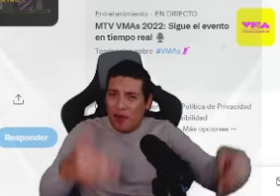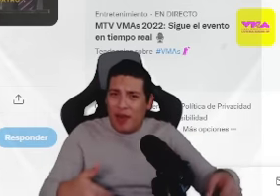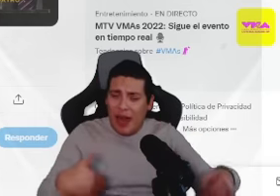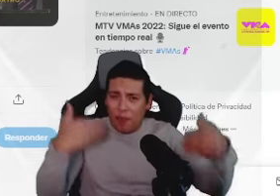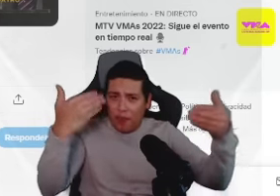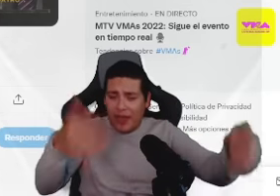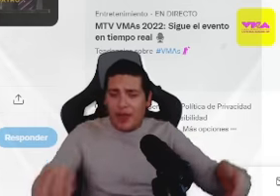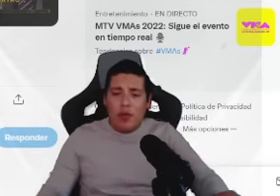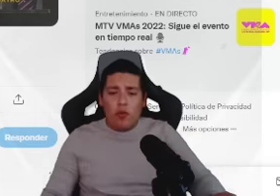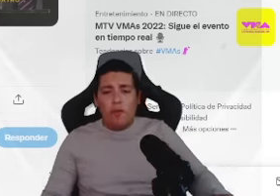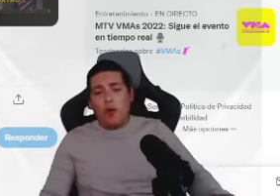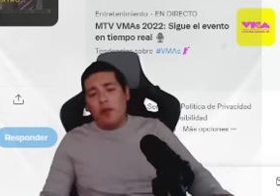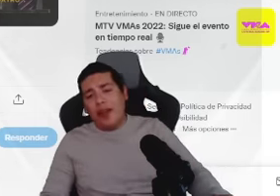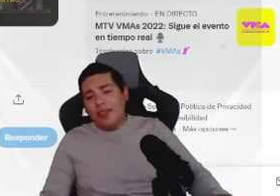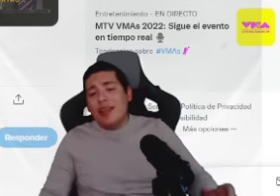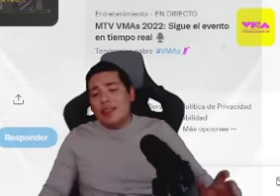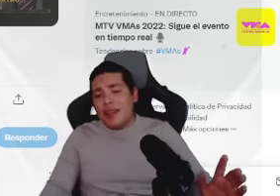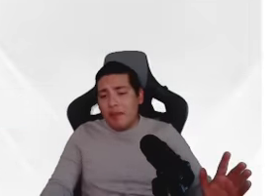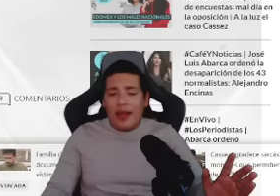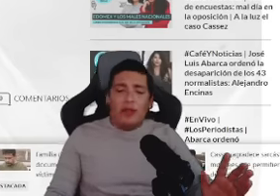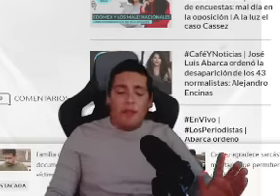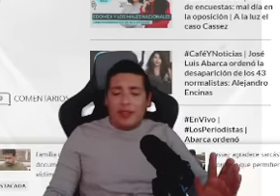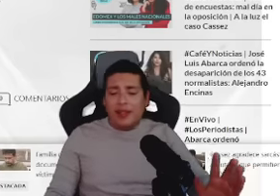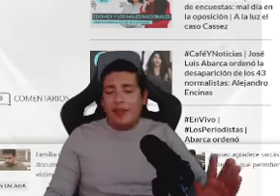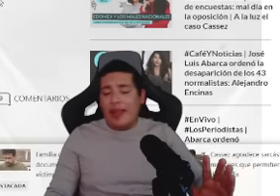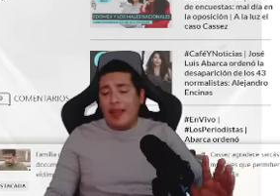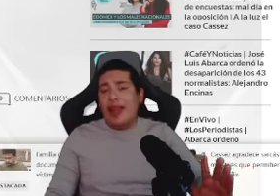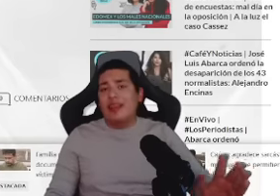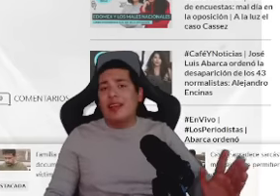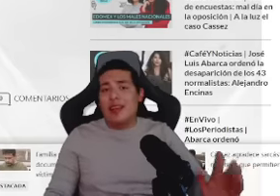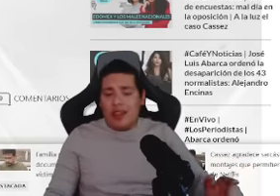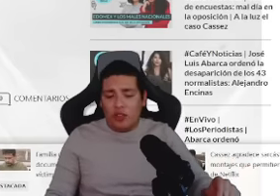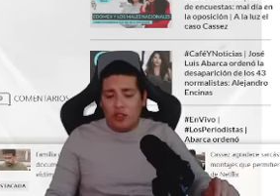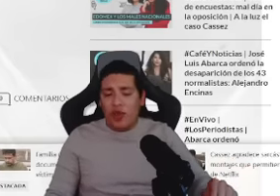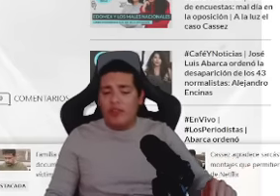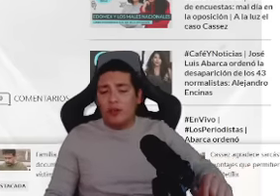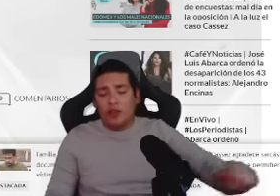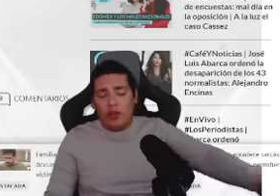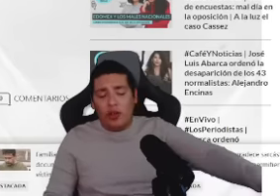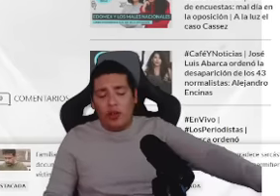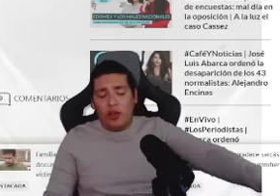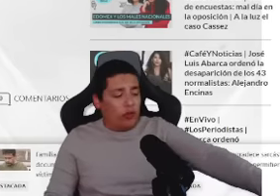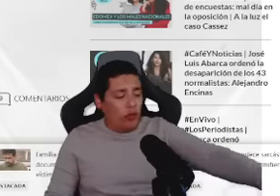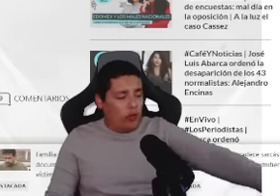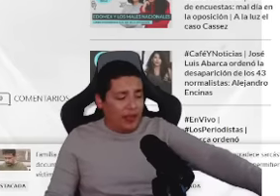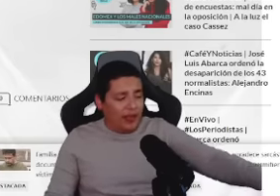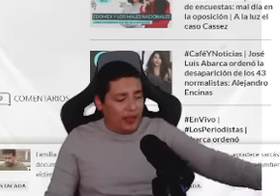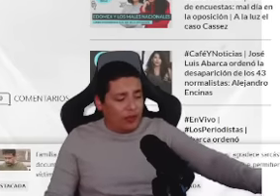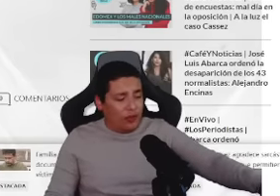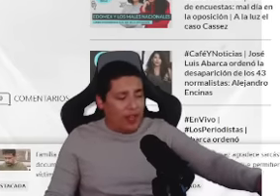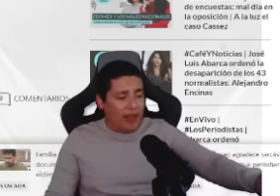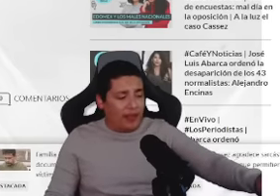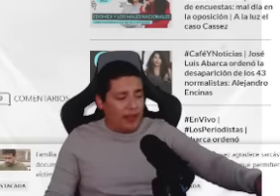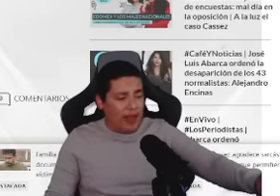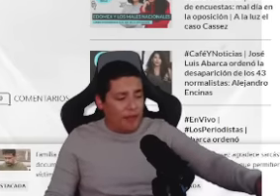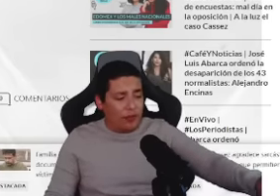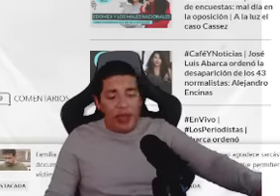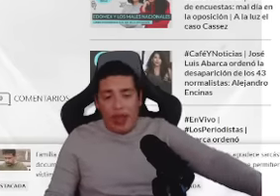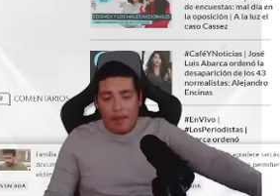pudieron abundar un poco más sin embargo pues ésta ya es el inicio de una discusión que todos los mexicanos ya